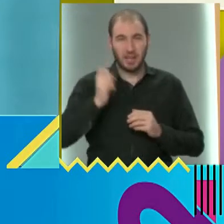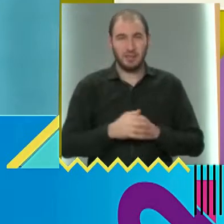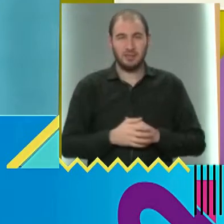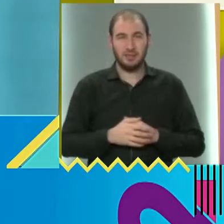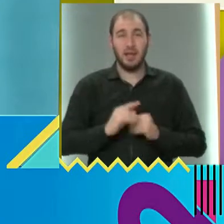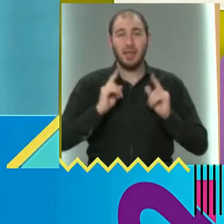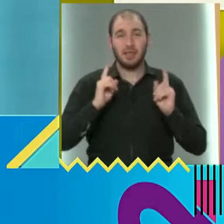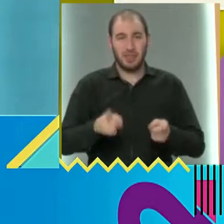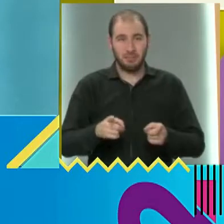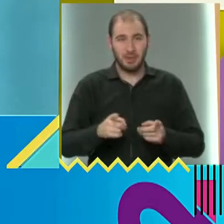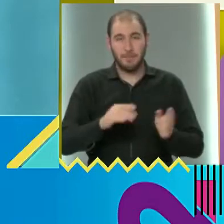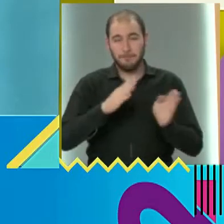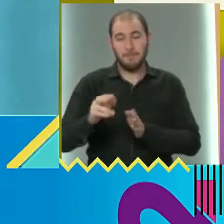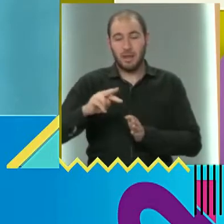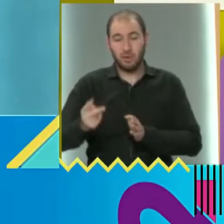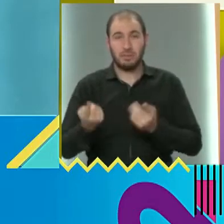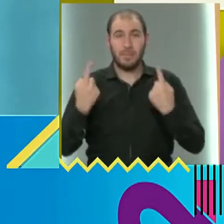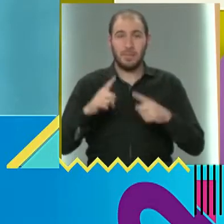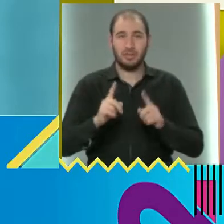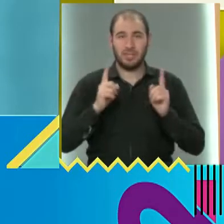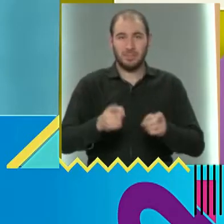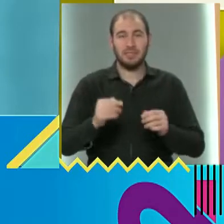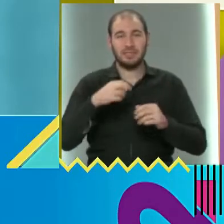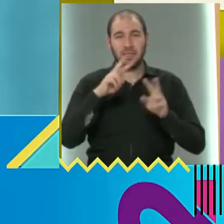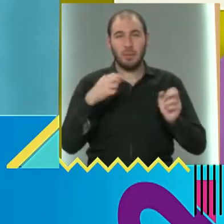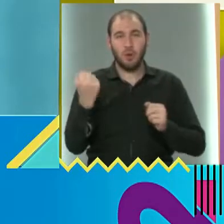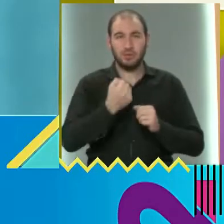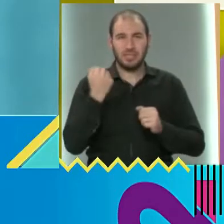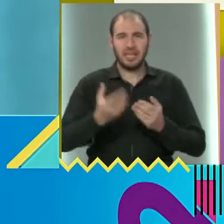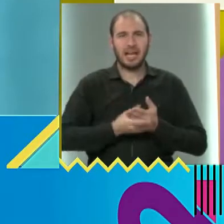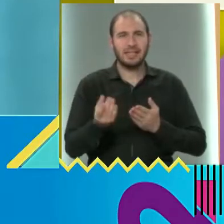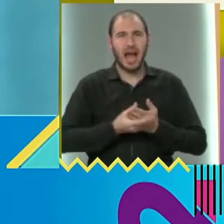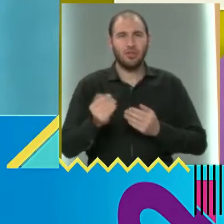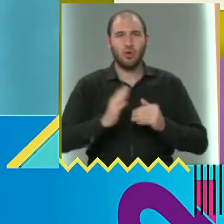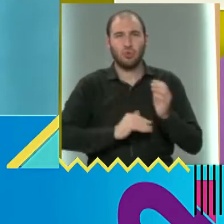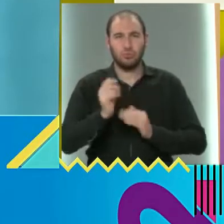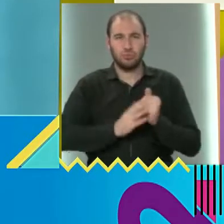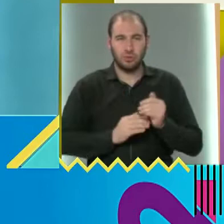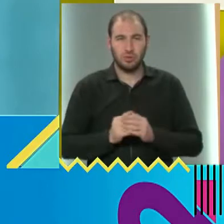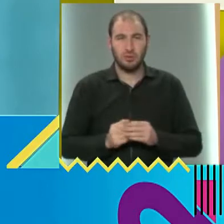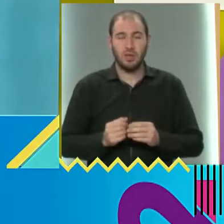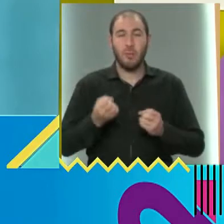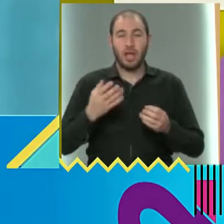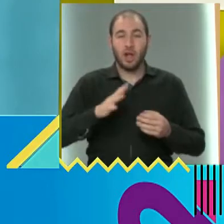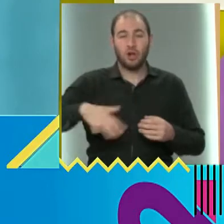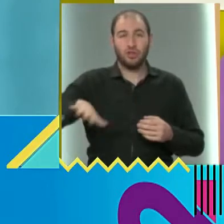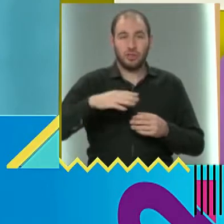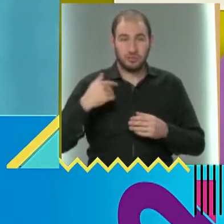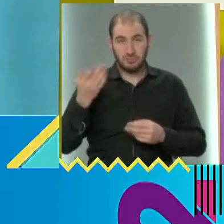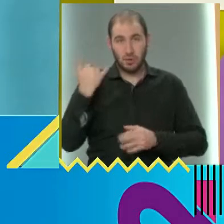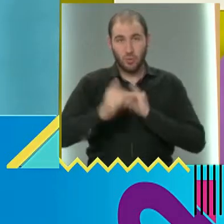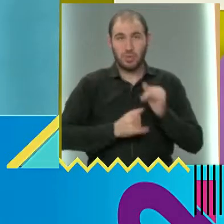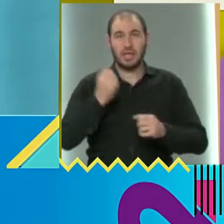Para dejarlo también para un próximo bloque, pero también un tema importante son los costos de la construcción, entendiendo el contexto, como lo